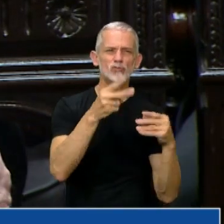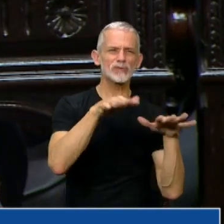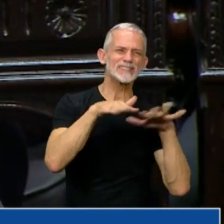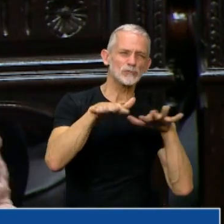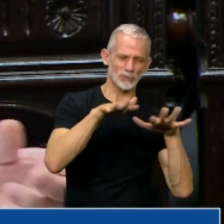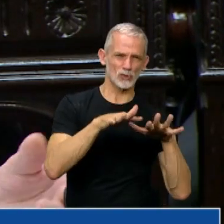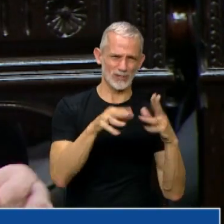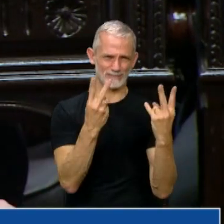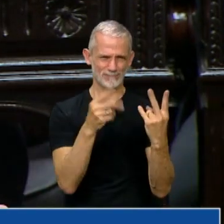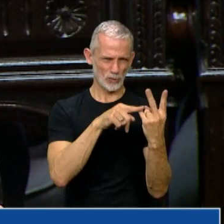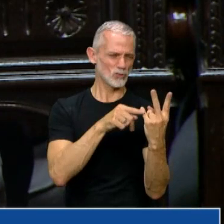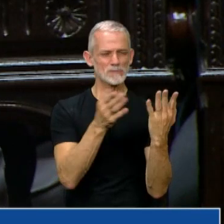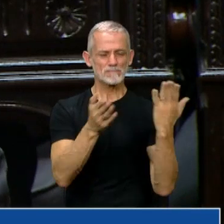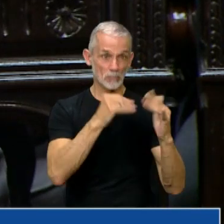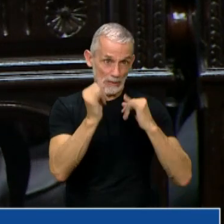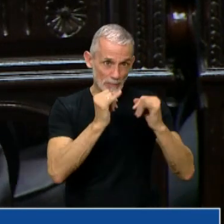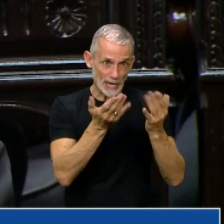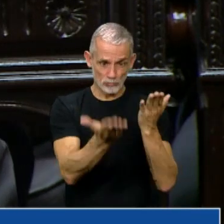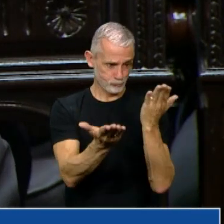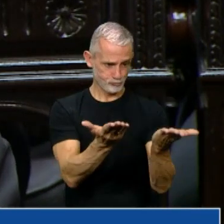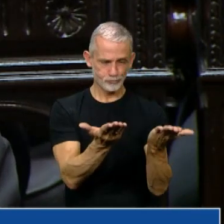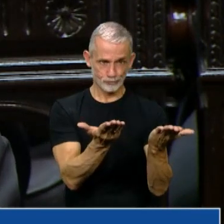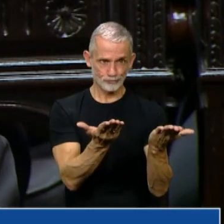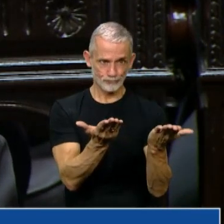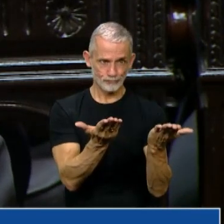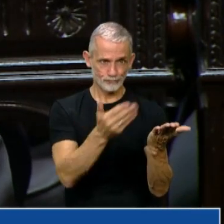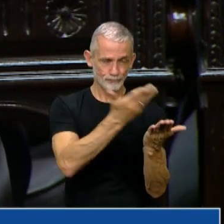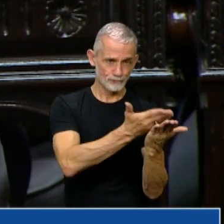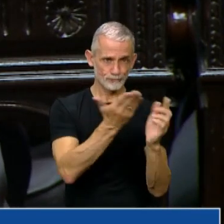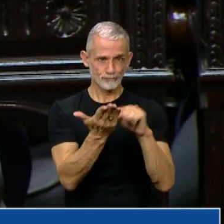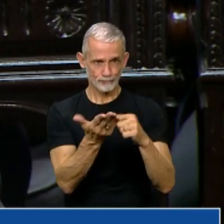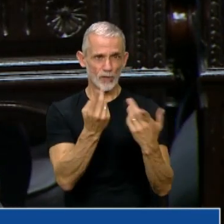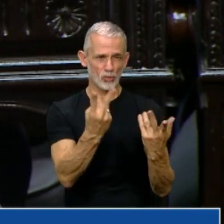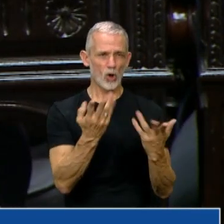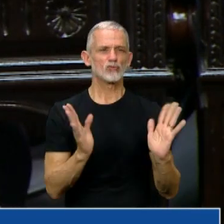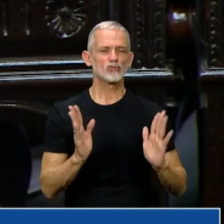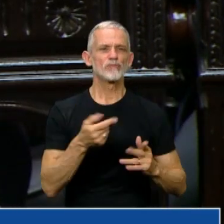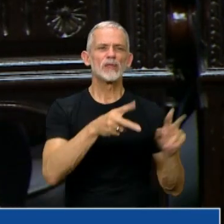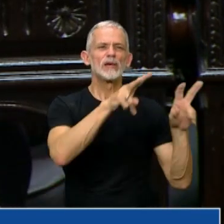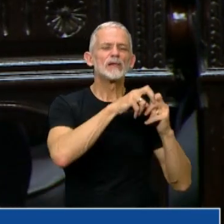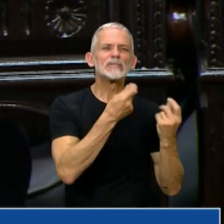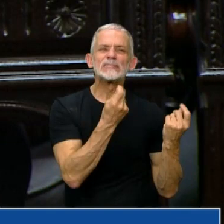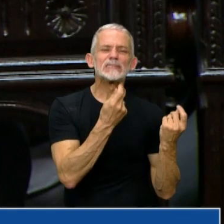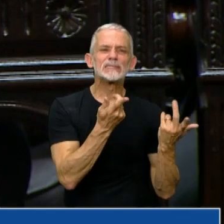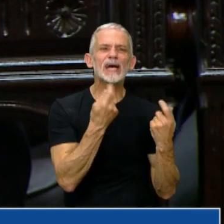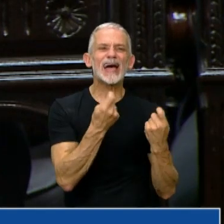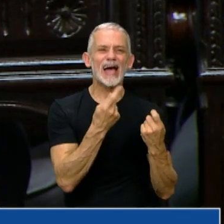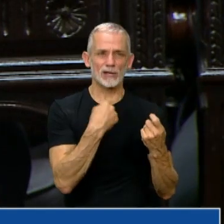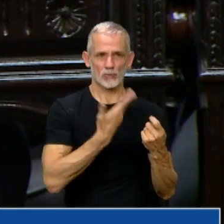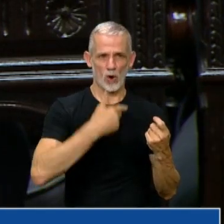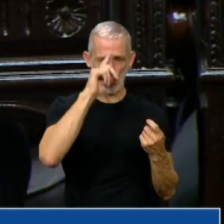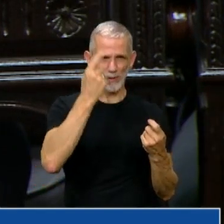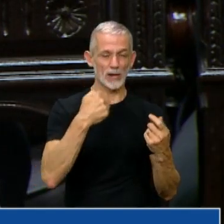escenarios que están explicados ampliamente. Nosotros creemos que